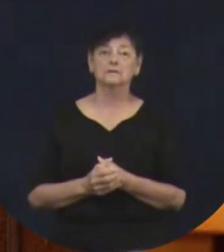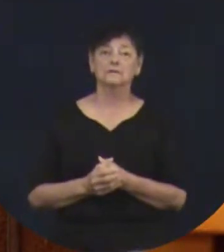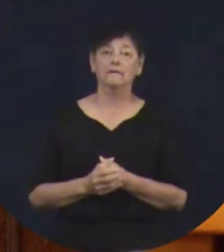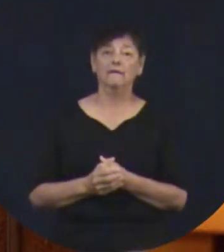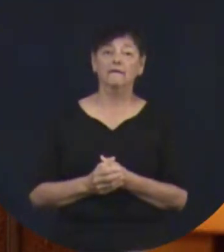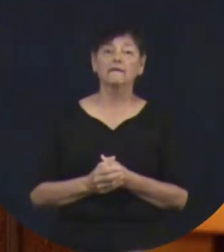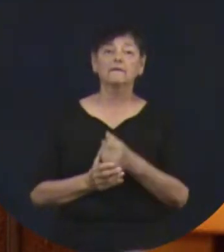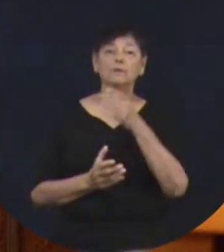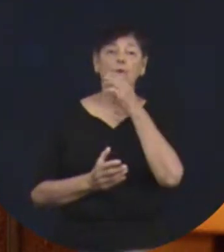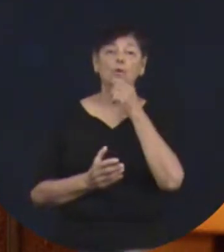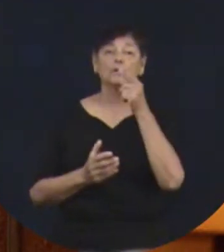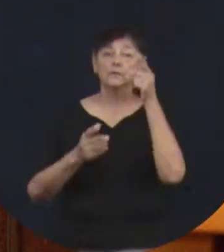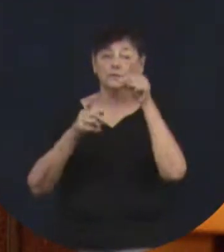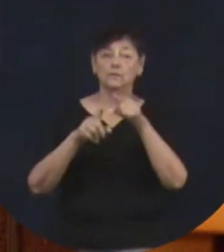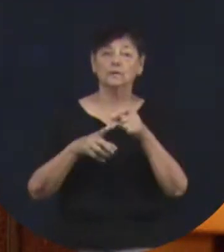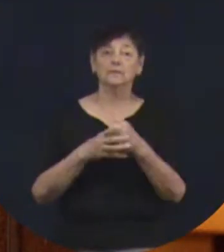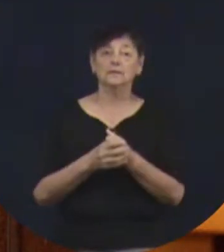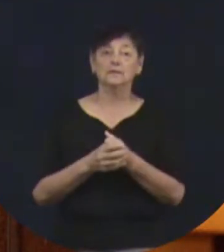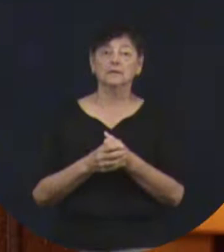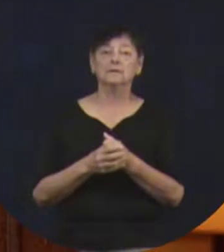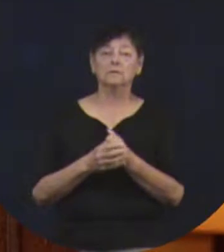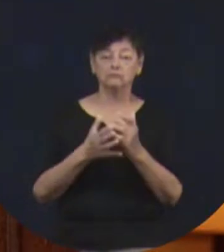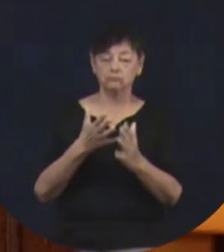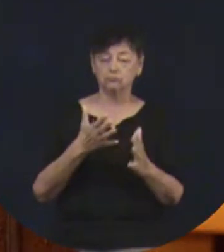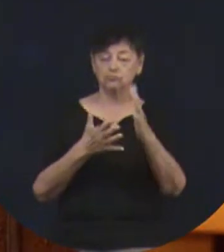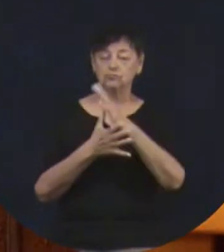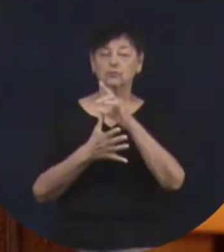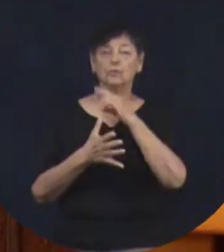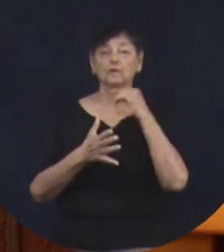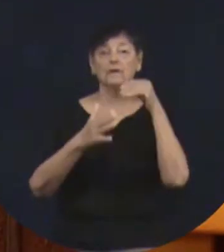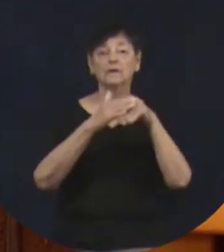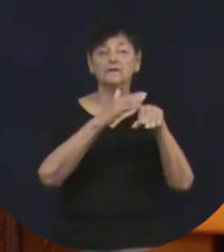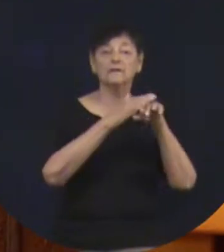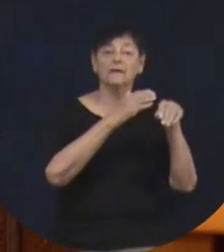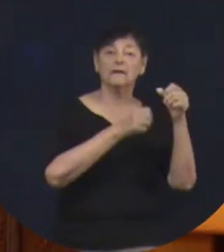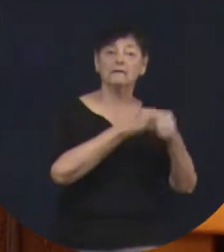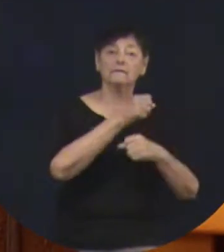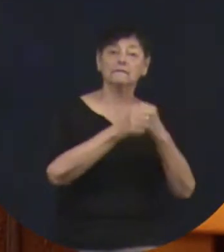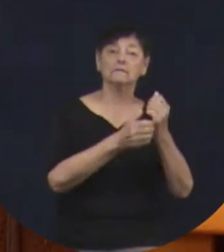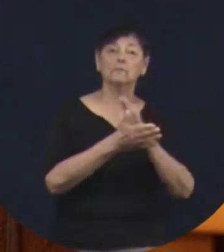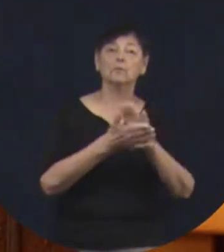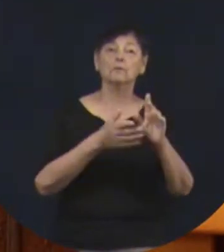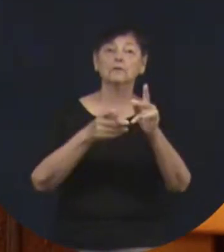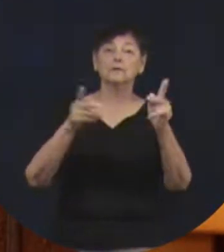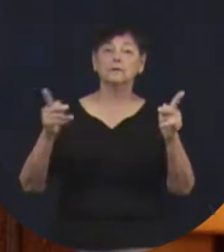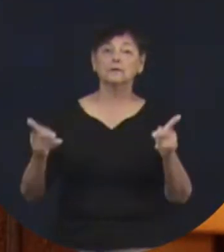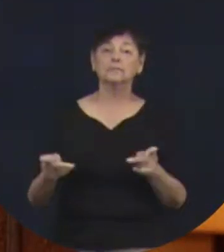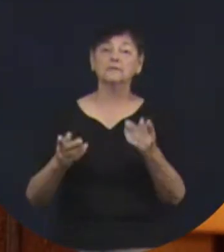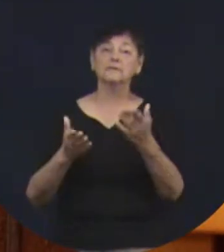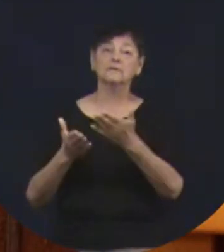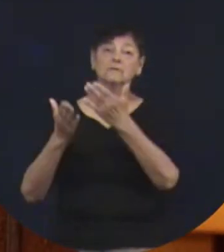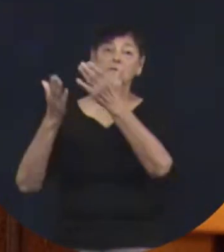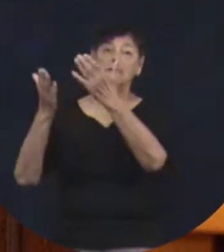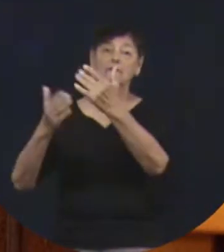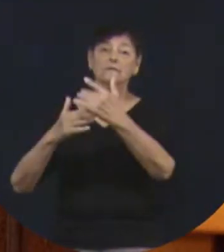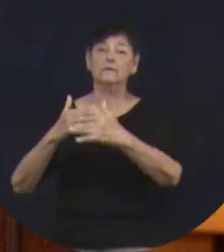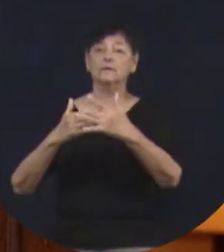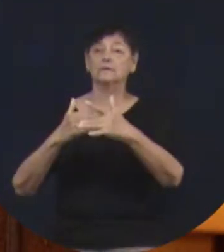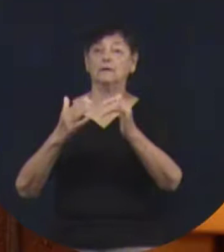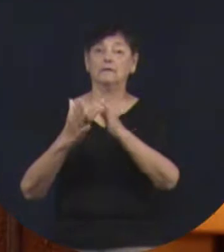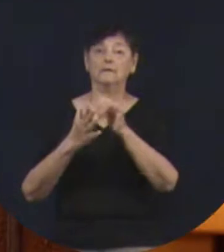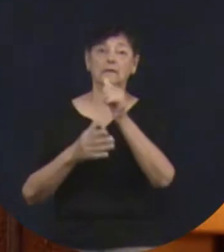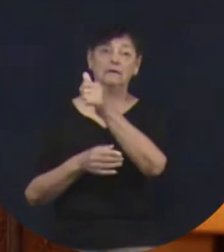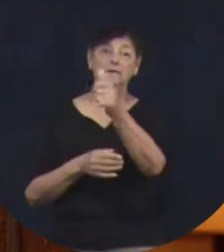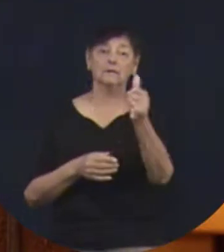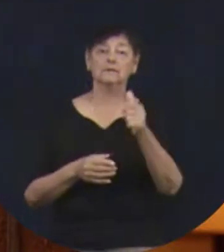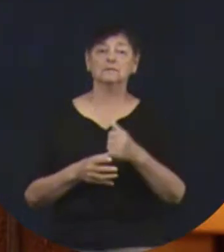En la antigua alianza, el sumo sacerdote entraba cada año en el santuario para ofrecer una sangre que no era la